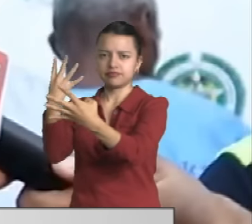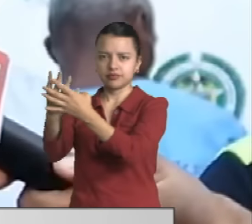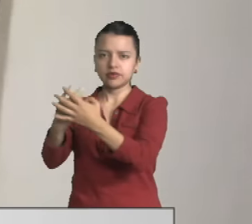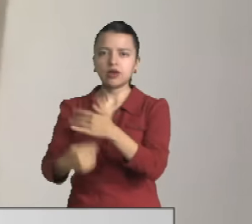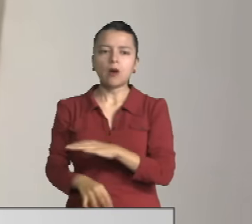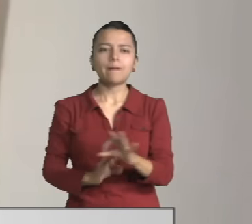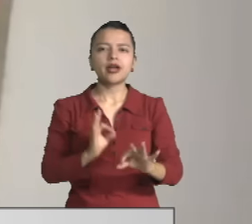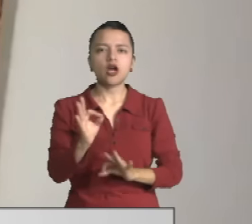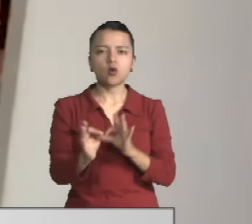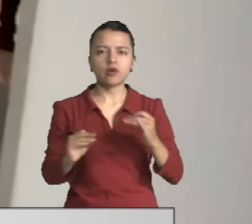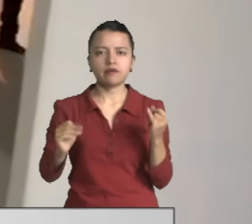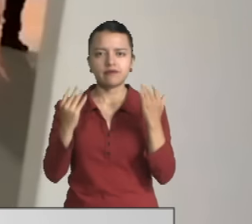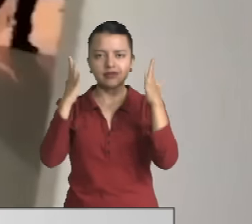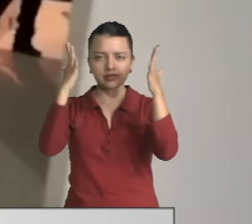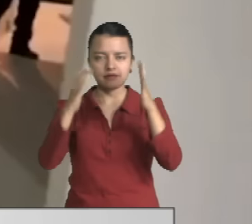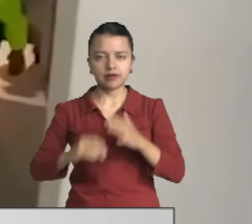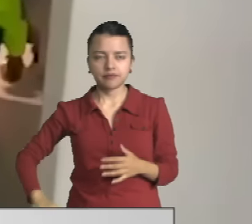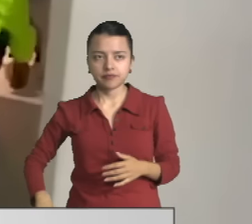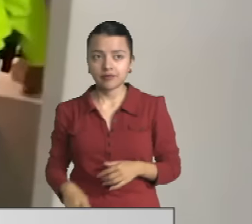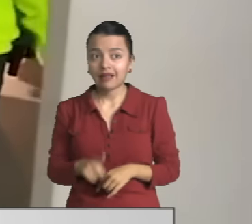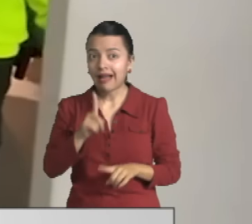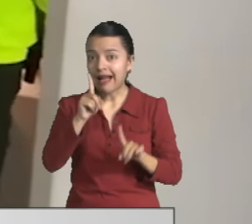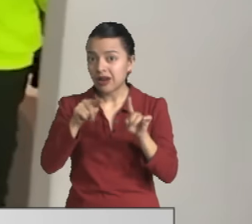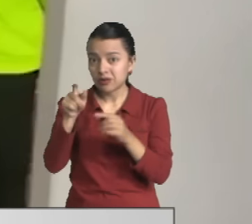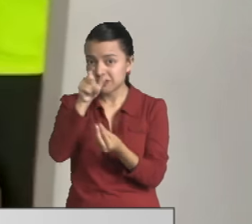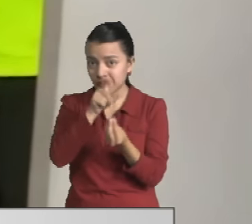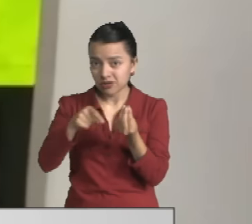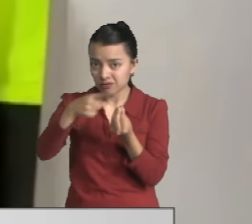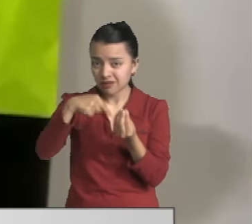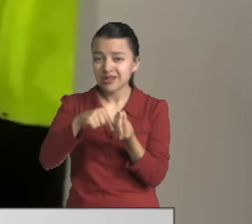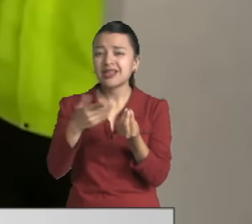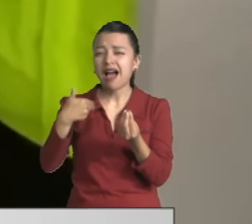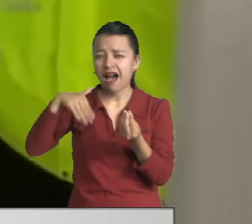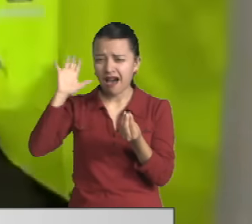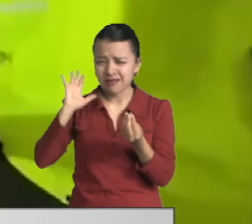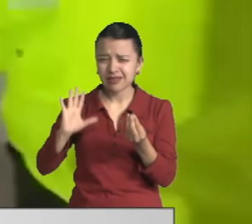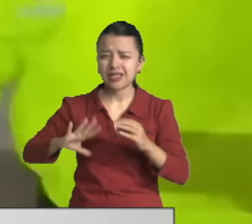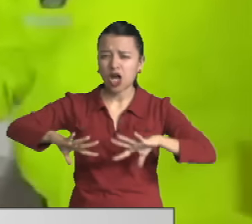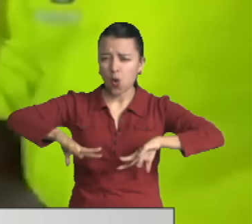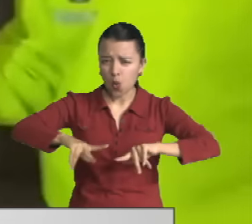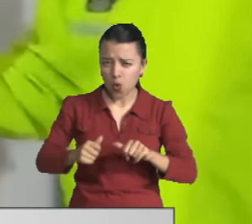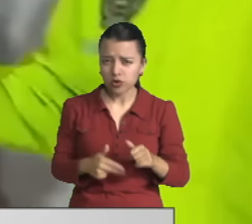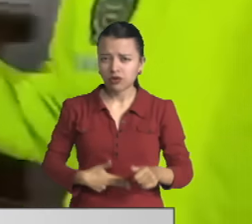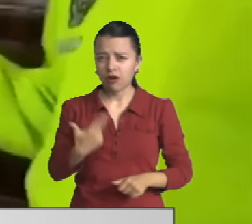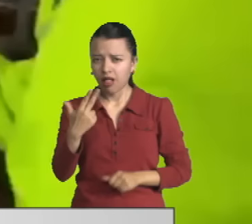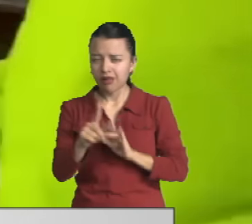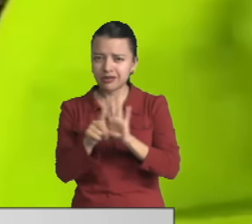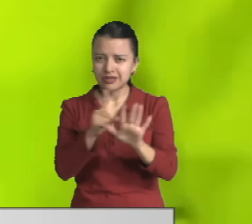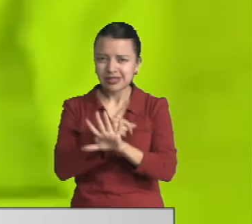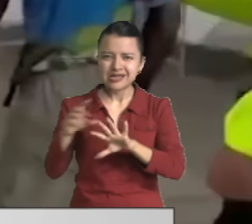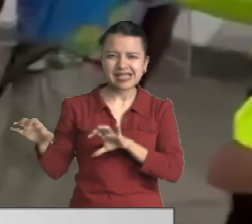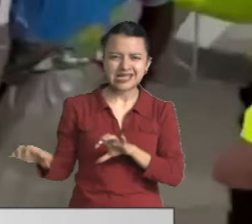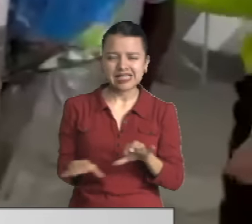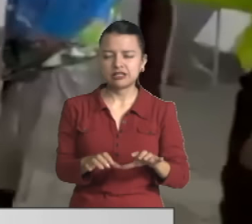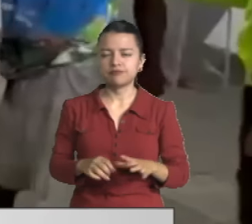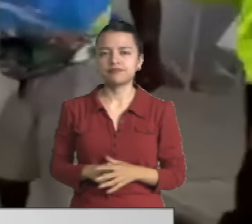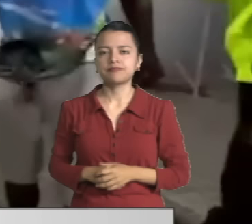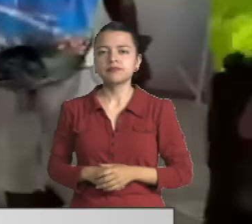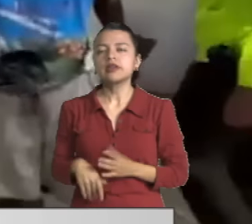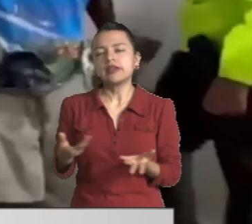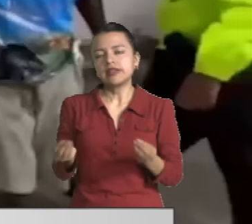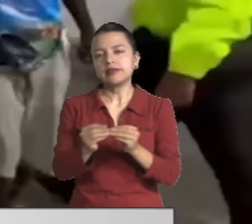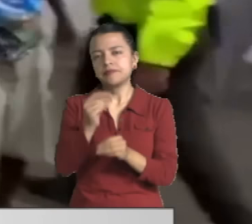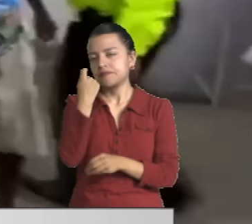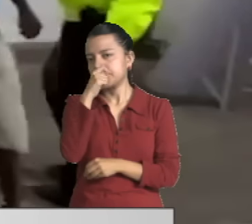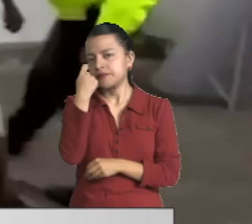Festival Petronio Álvarez. Algunos de los implicados registran antecedentes judiciales por hurto, porte ilegal de armas de fuego y tráfico de estupefacientes. Los